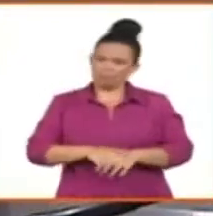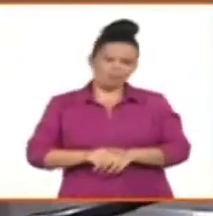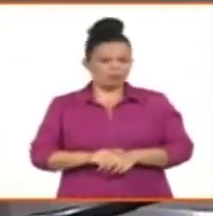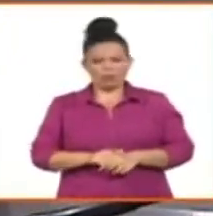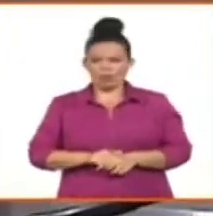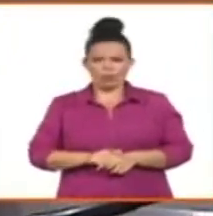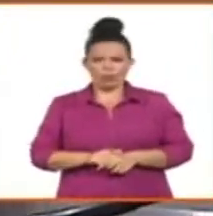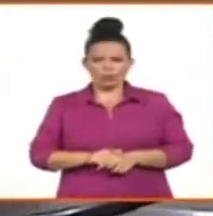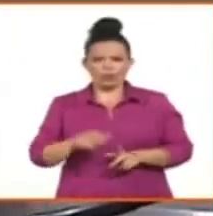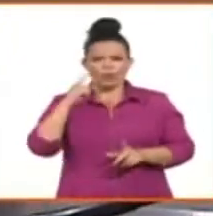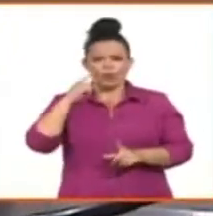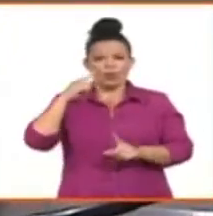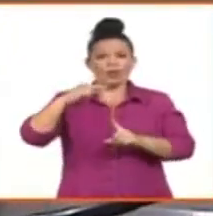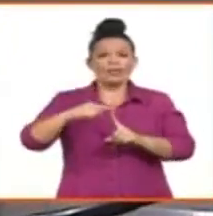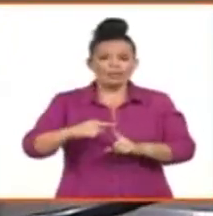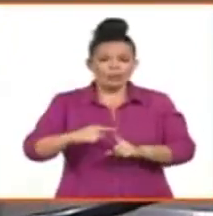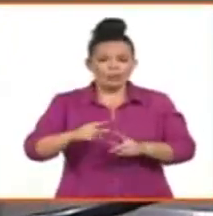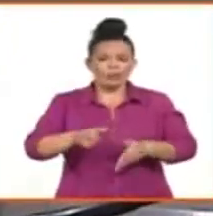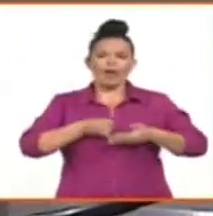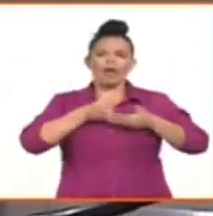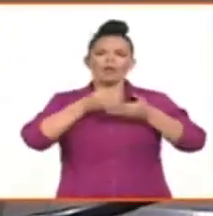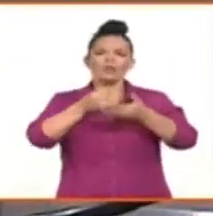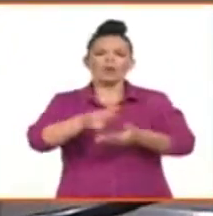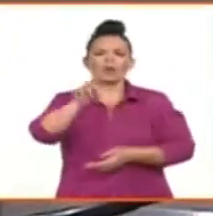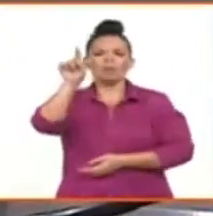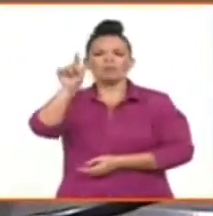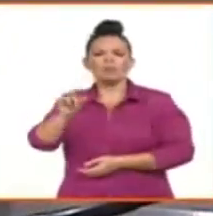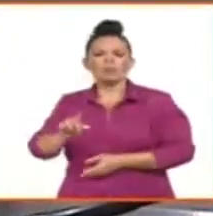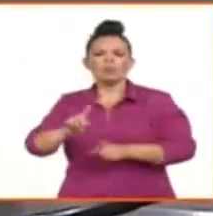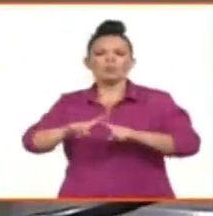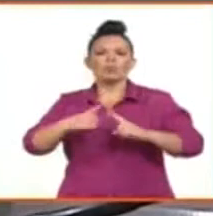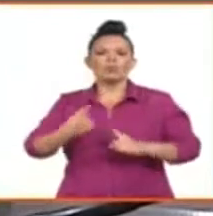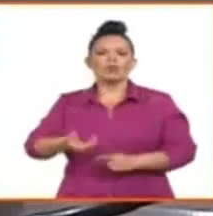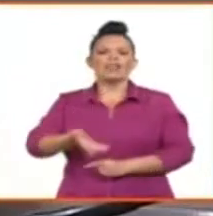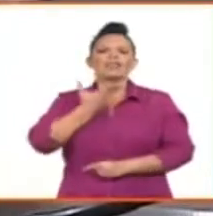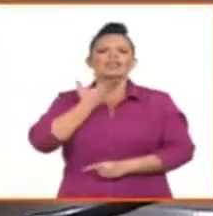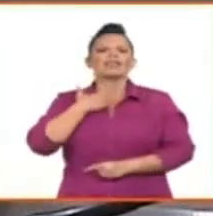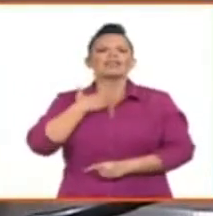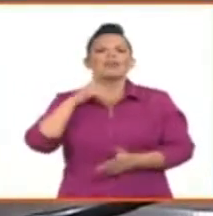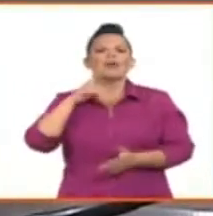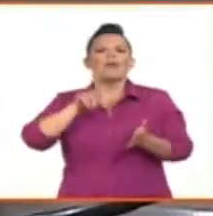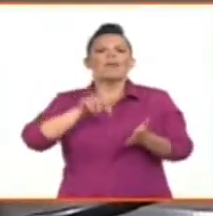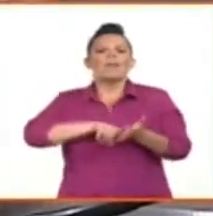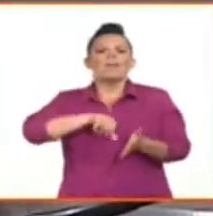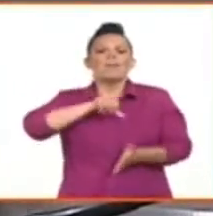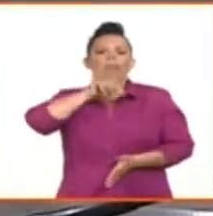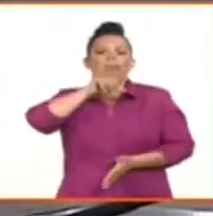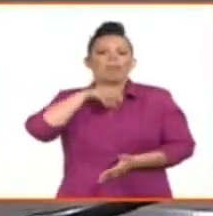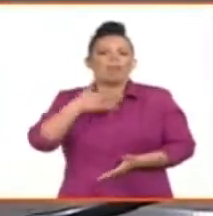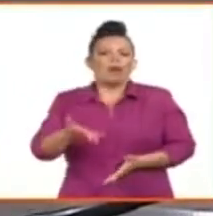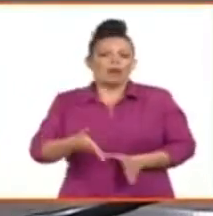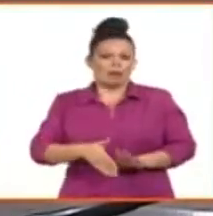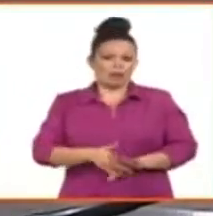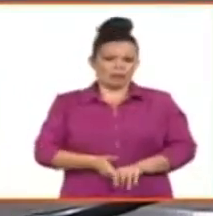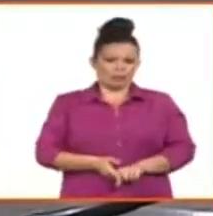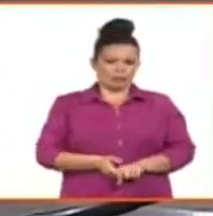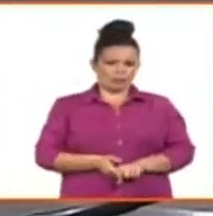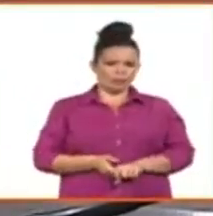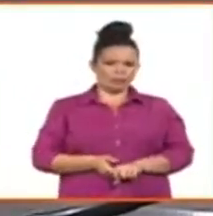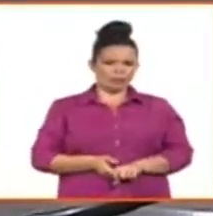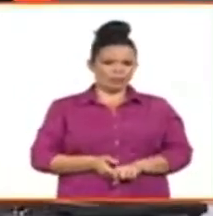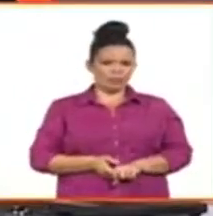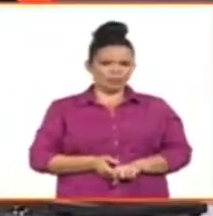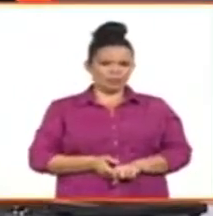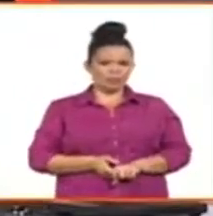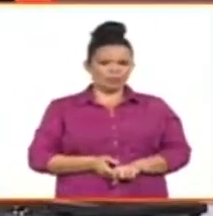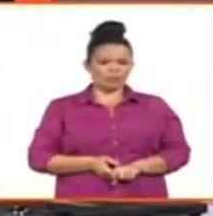tan intenso, tan profundo que tienen las familias de, bueno, ampliarse con la reproducción. Bueno, se ha